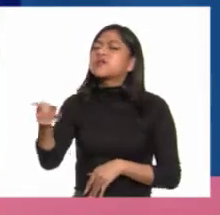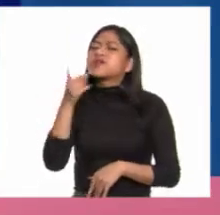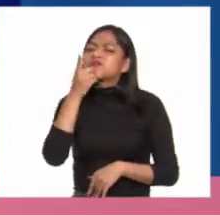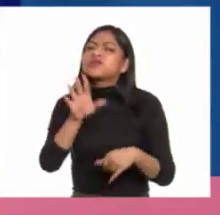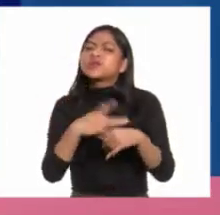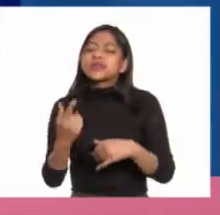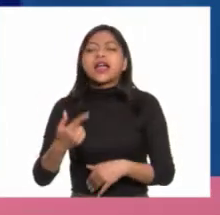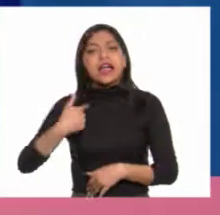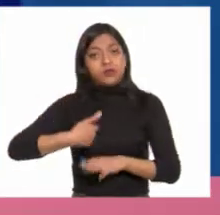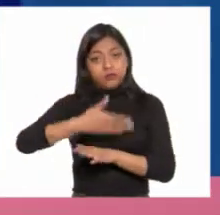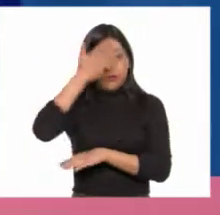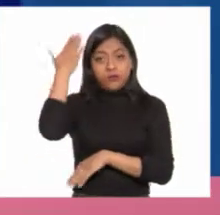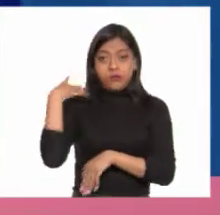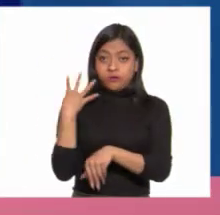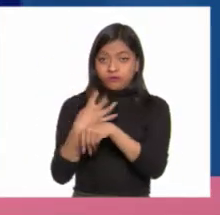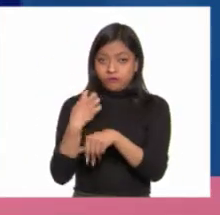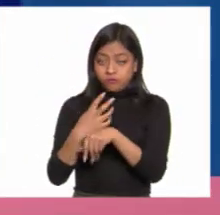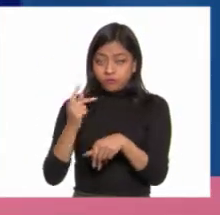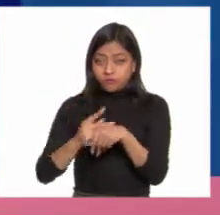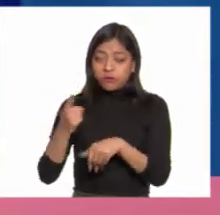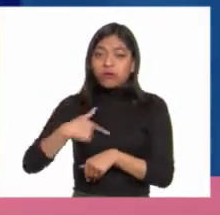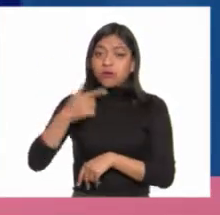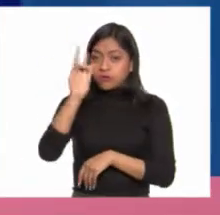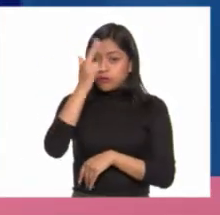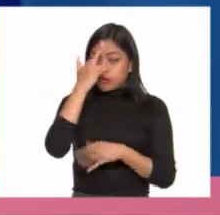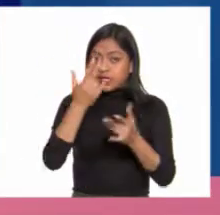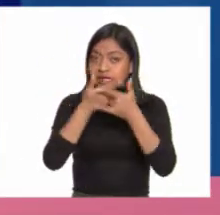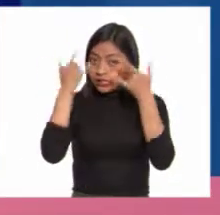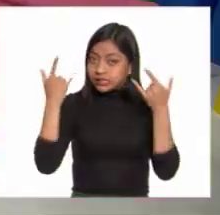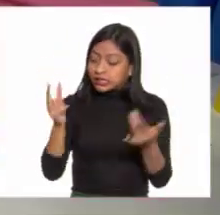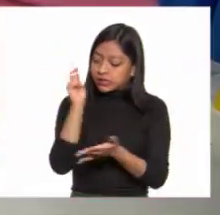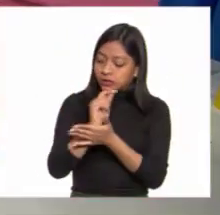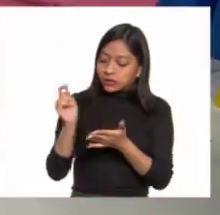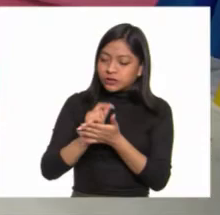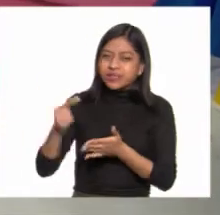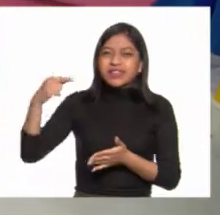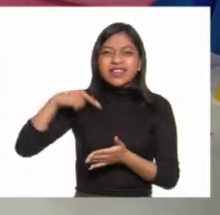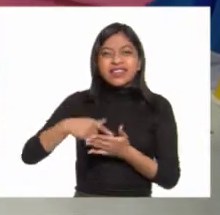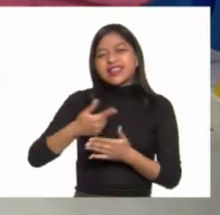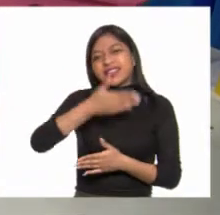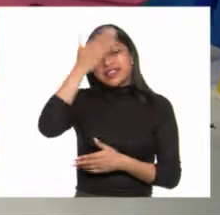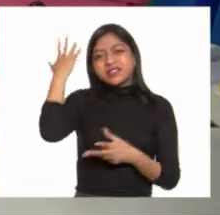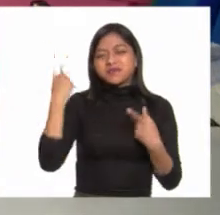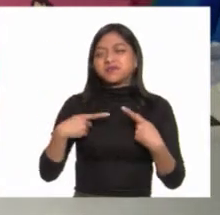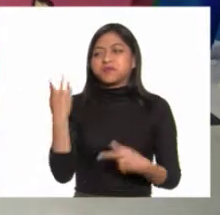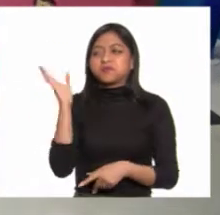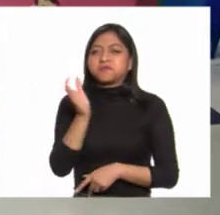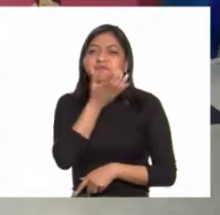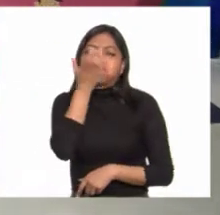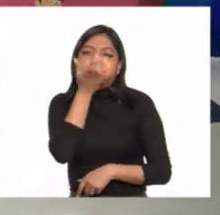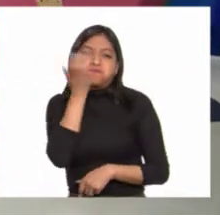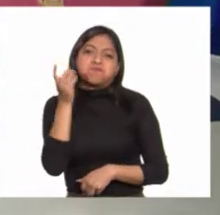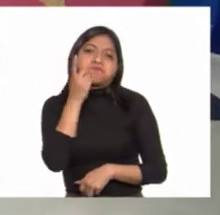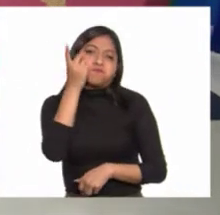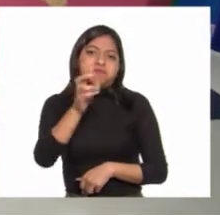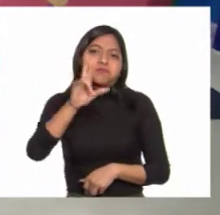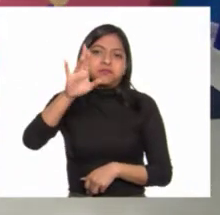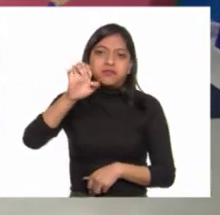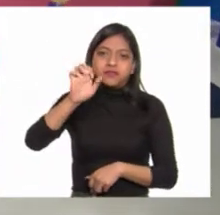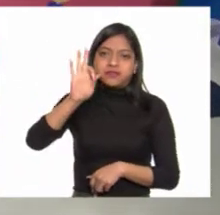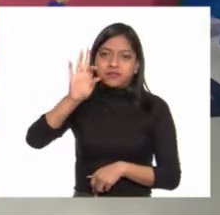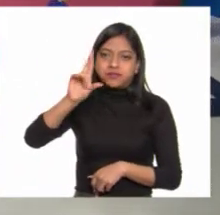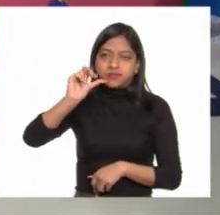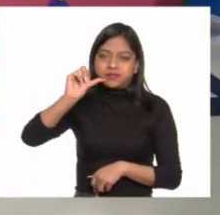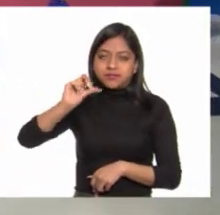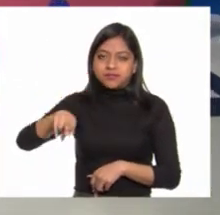grado yo recuerdo haber escrito una historia con base en un refrán. Y en ella describimos a los personajes y